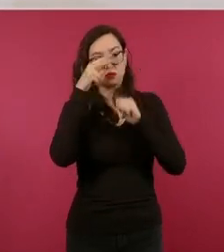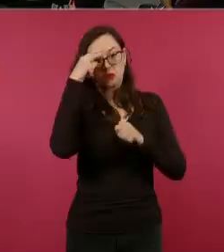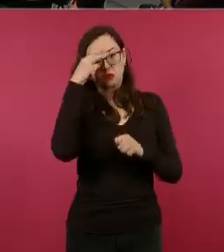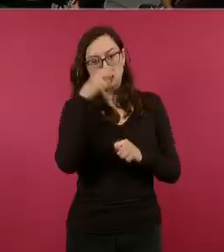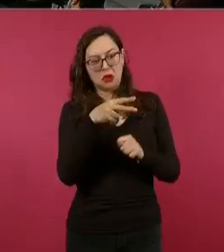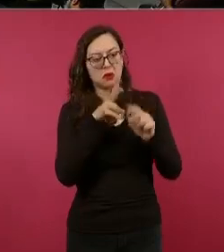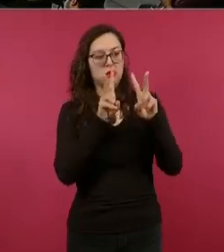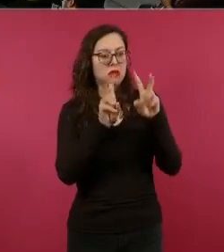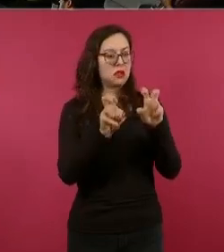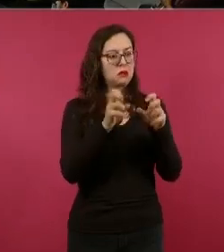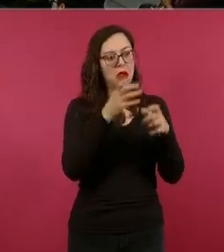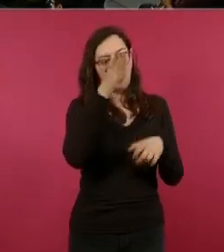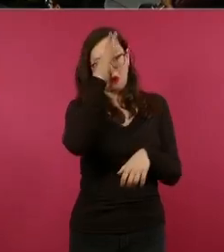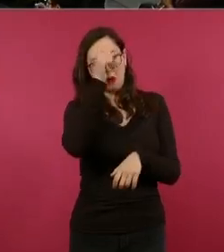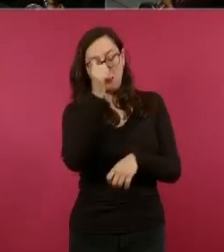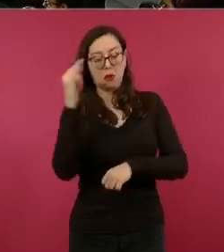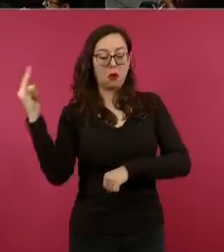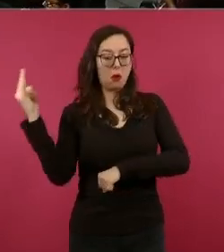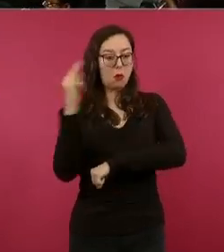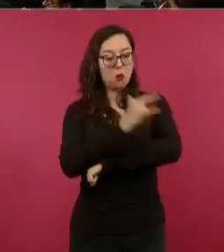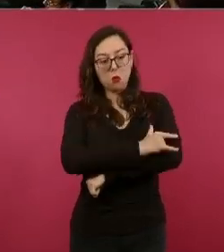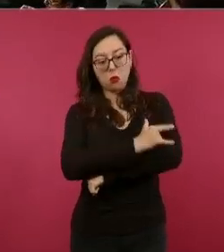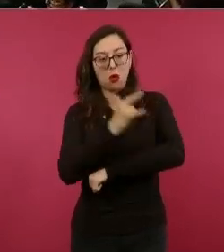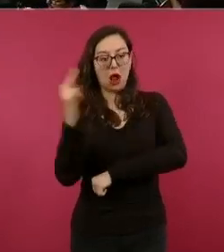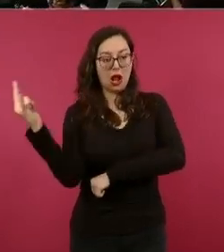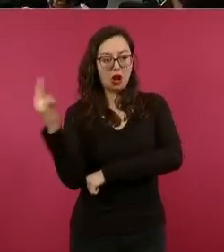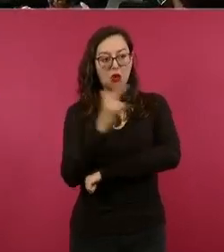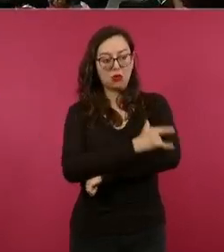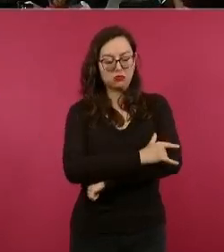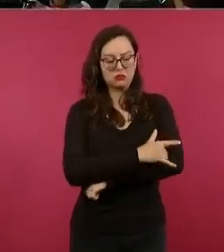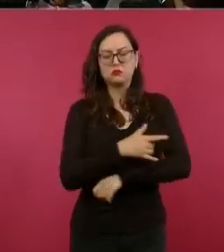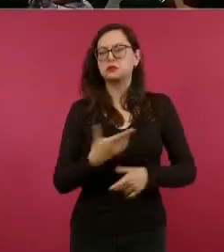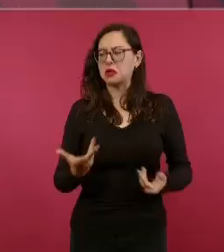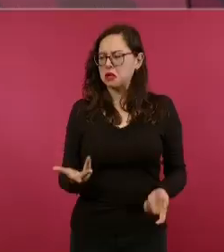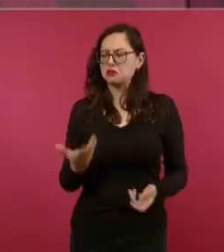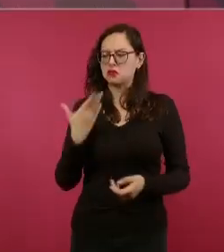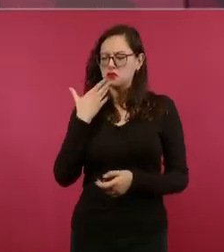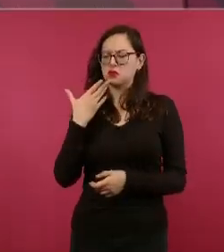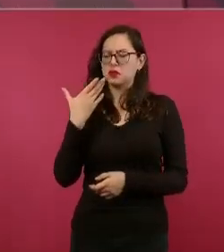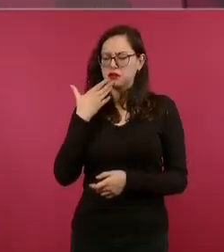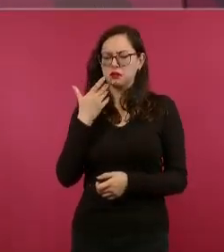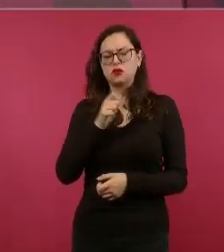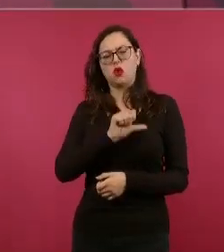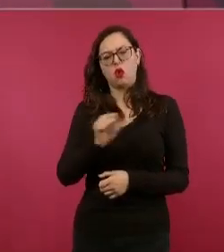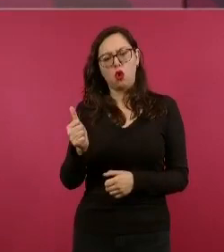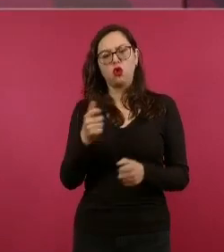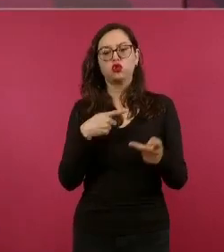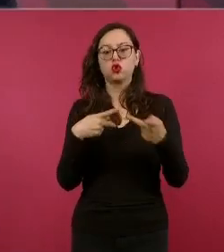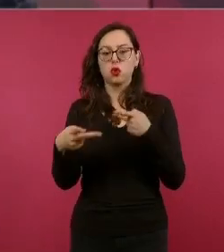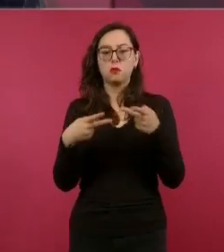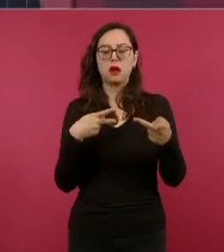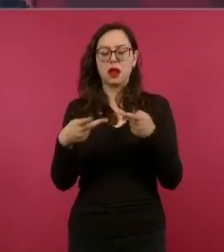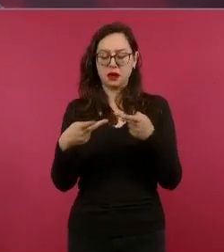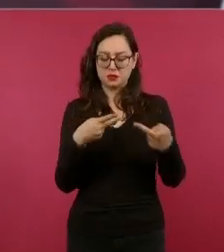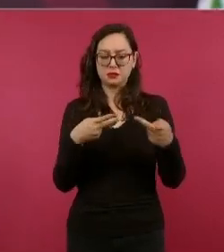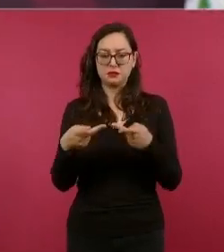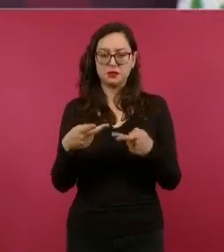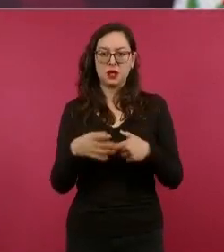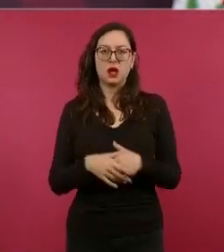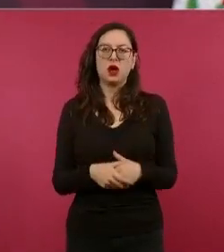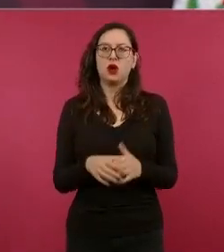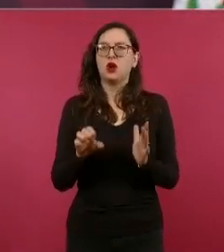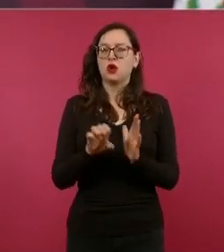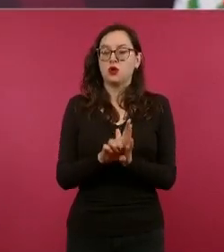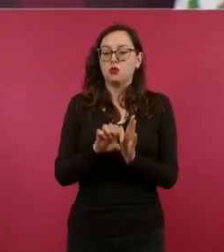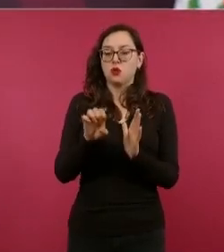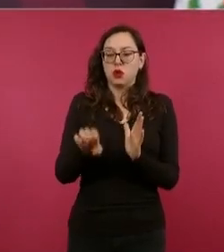vuelos y otros planes. Por ejemplo, acaban de